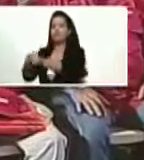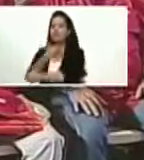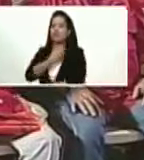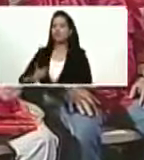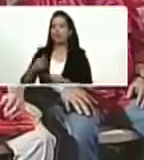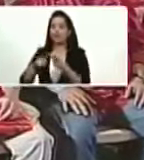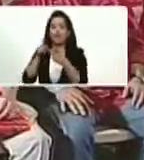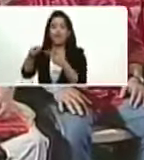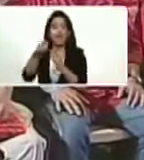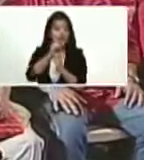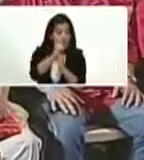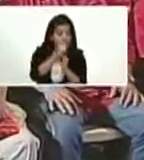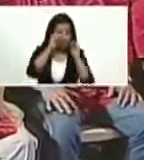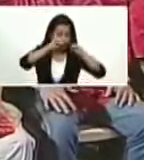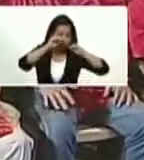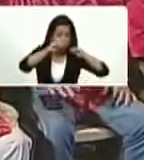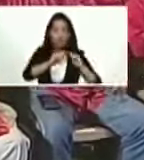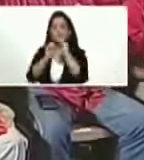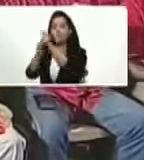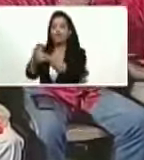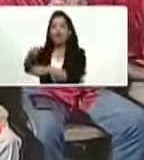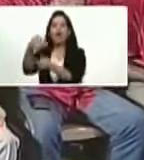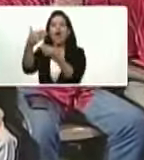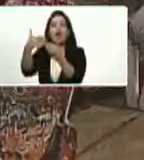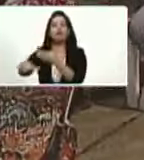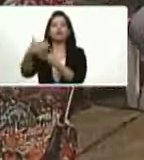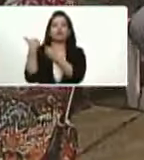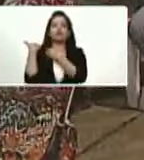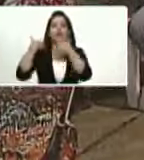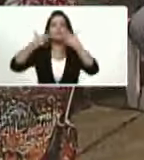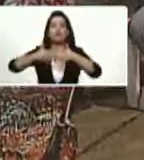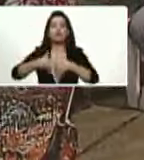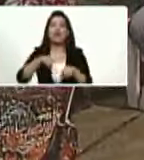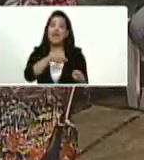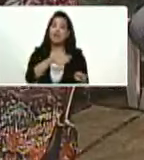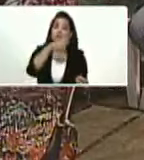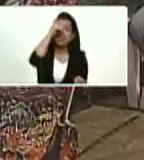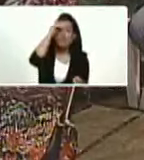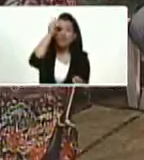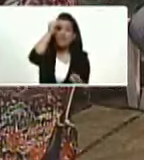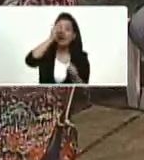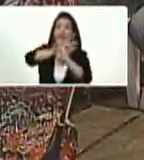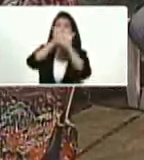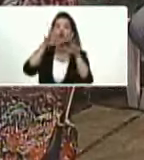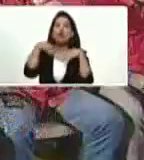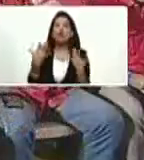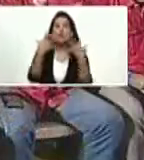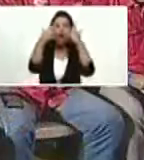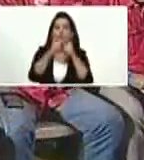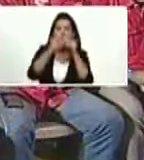dirigentes, para forjarlos y formarlos en la técnica de la correcta administración